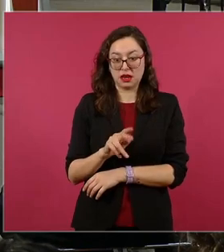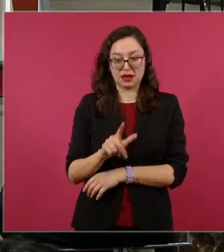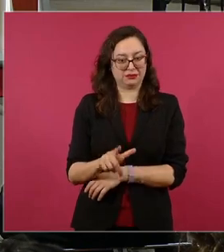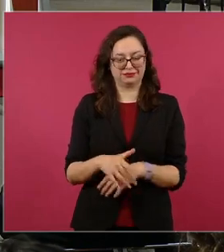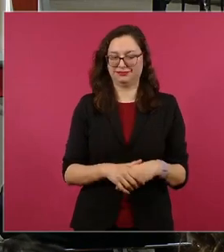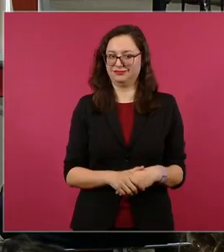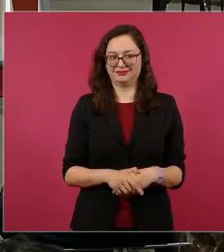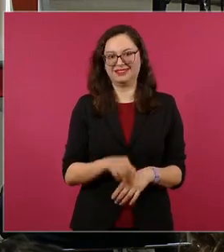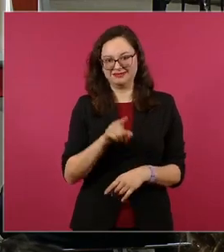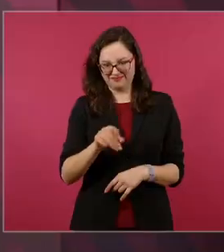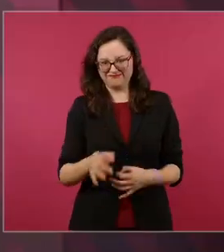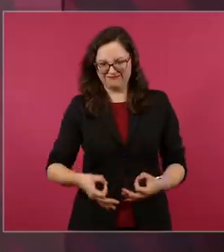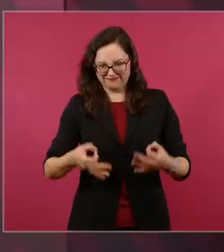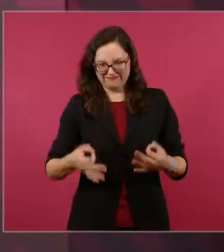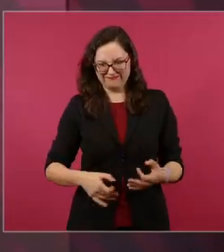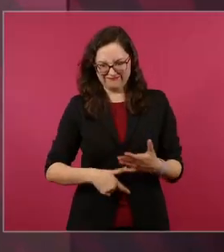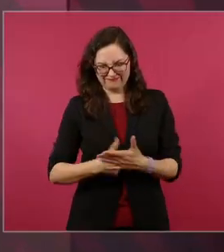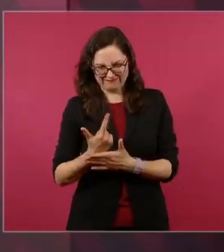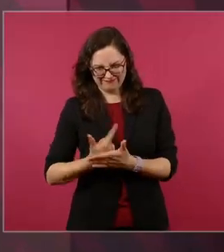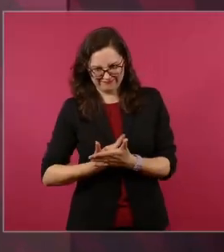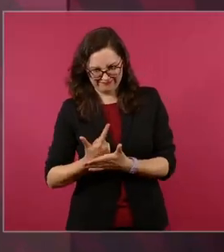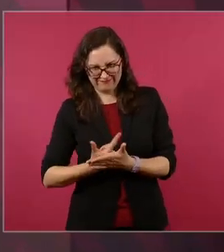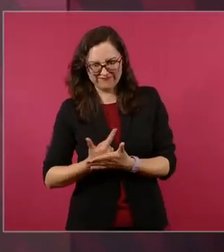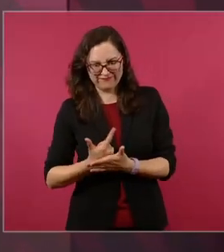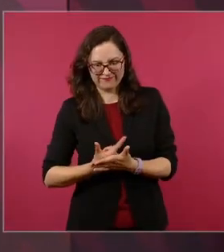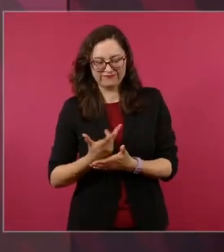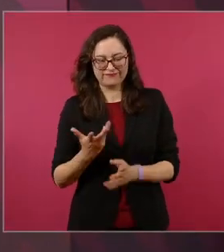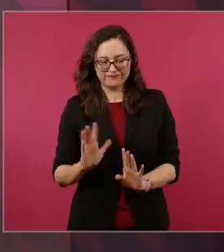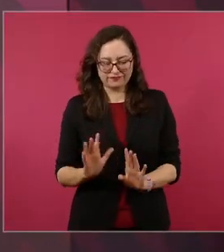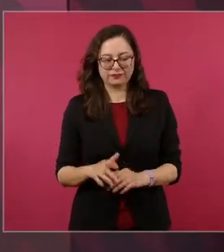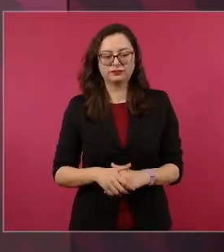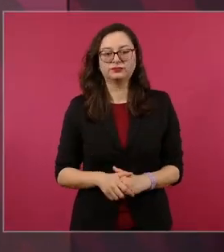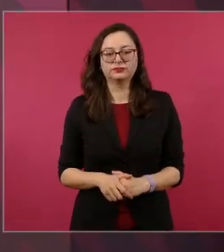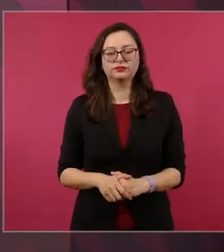los que habían antes y todavía andan por ahí.